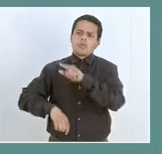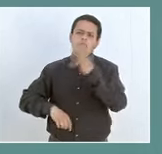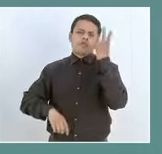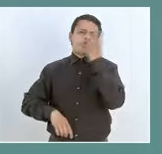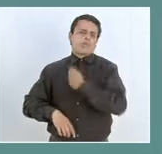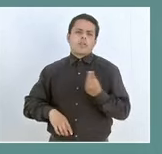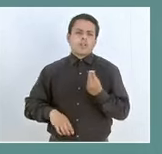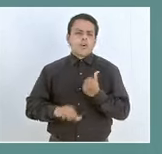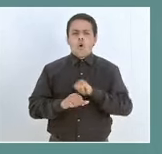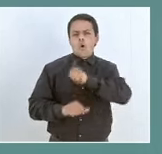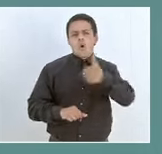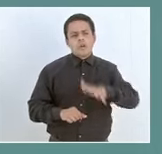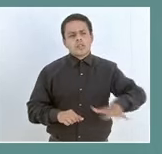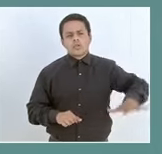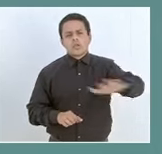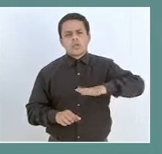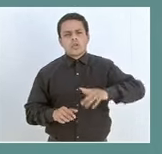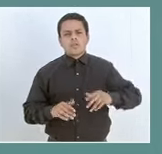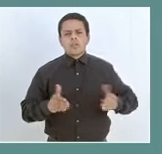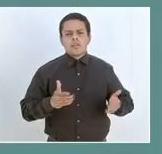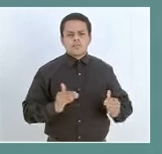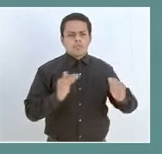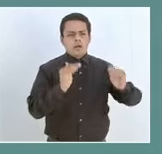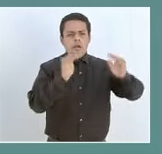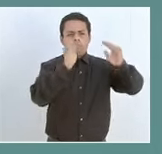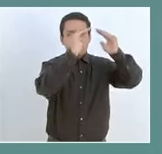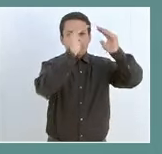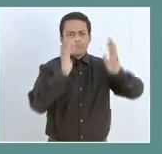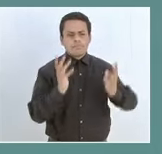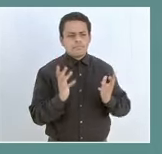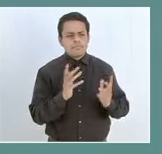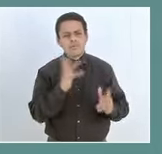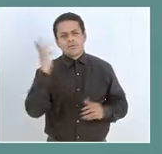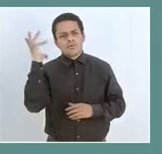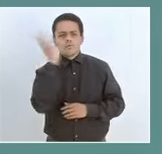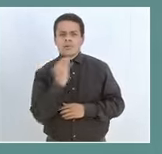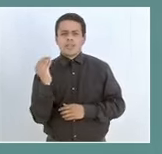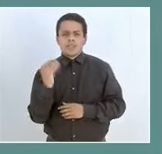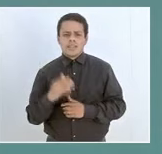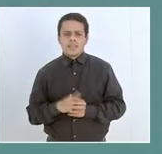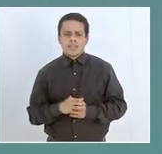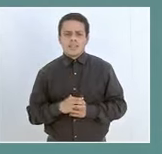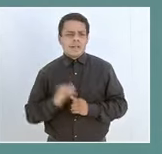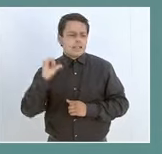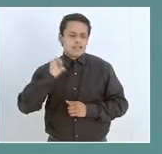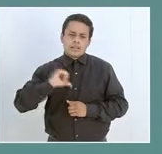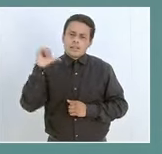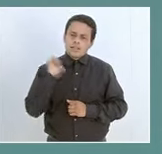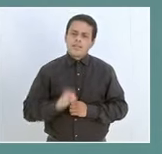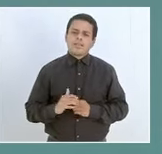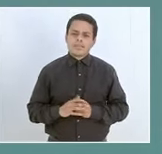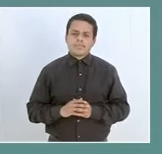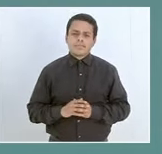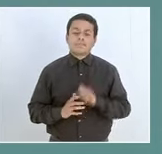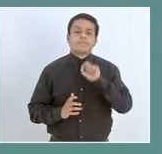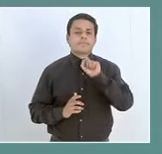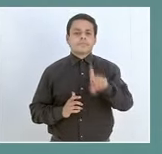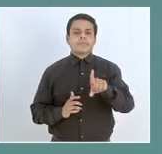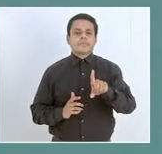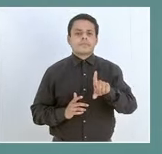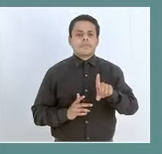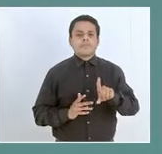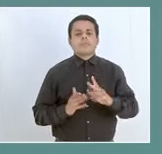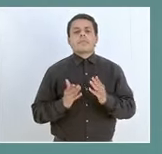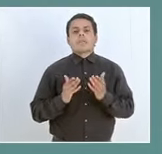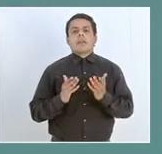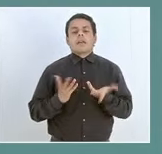y otras zonas arqueológicas. Y también se logró en